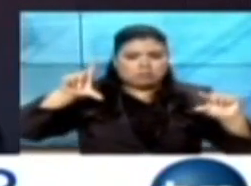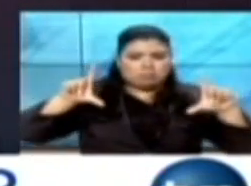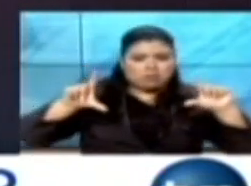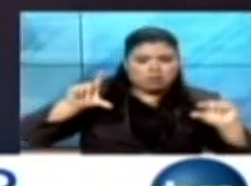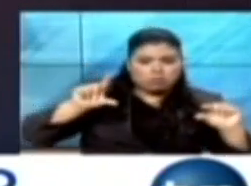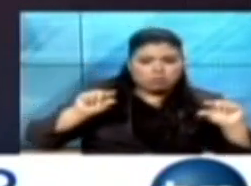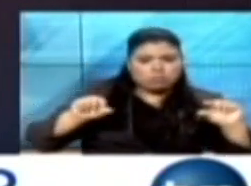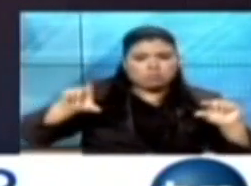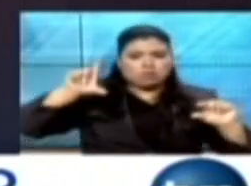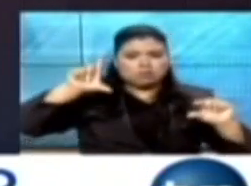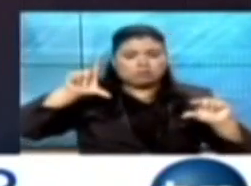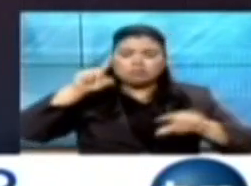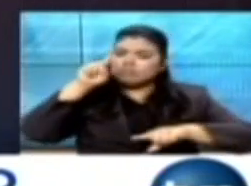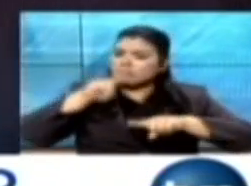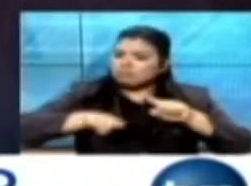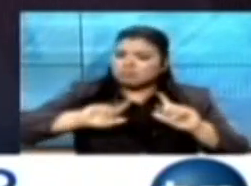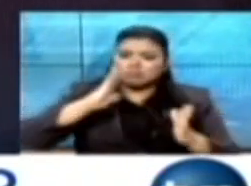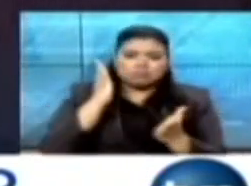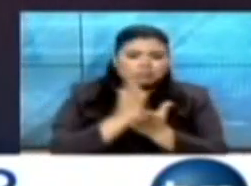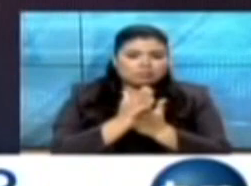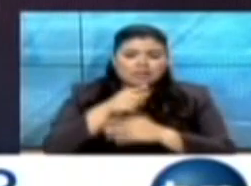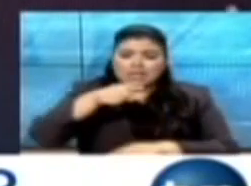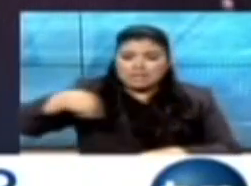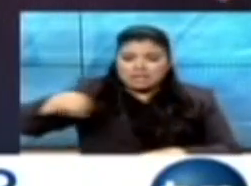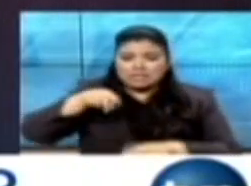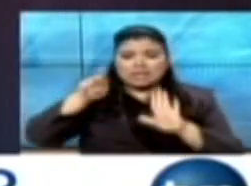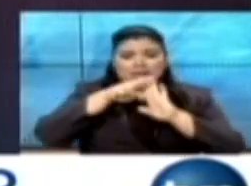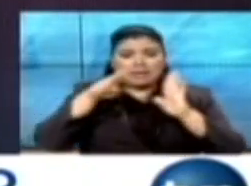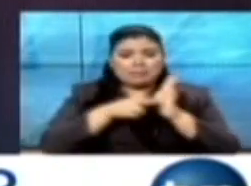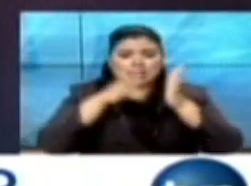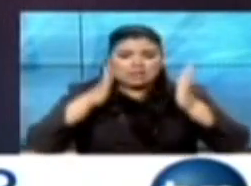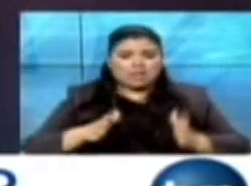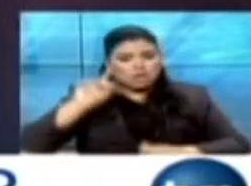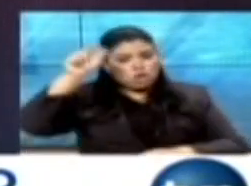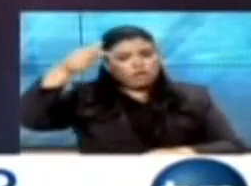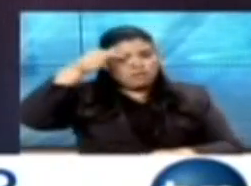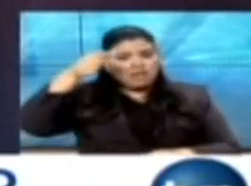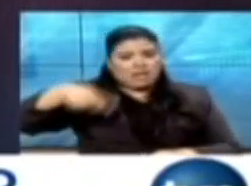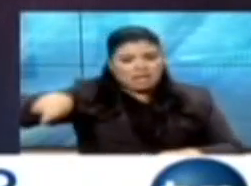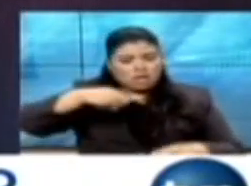representantes de los partidos políticos aquí son los responsables de la quiebra del agro.